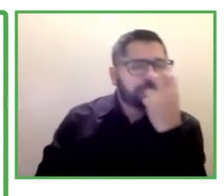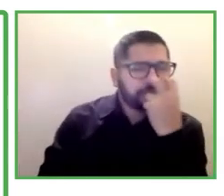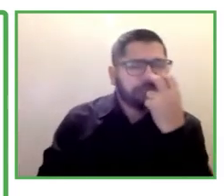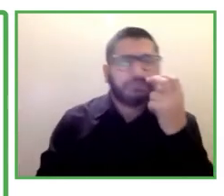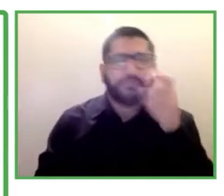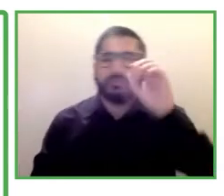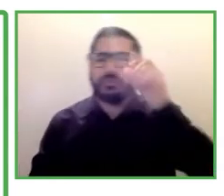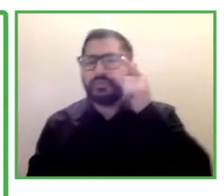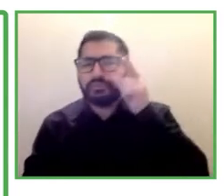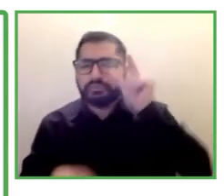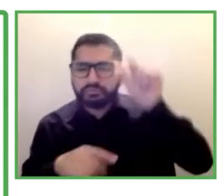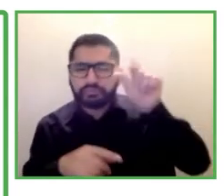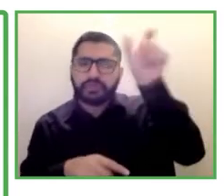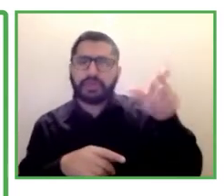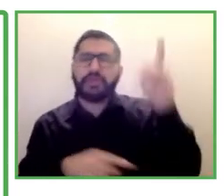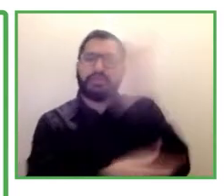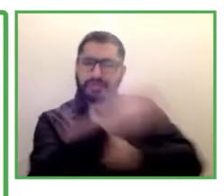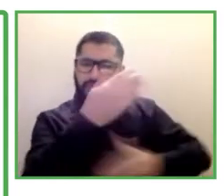es